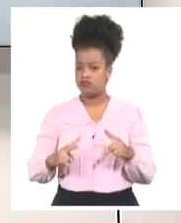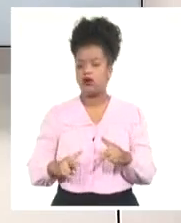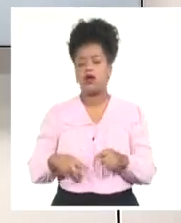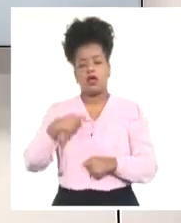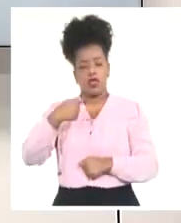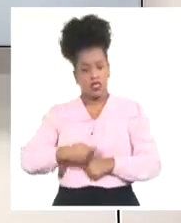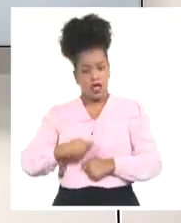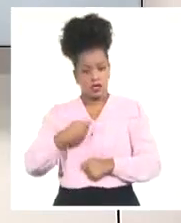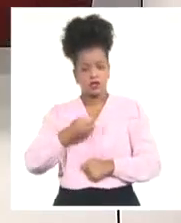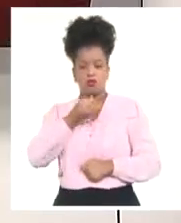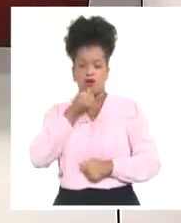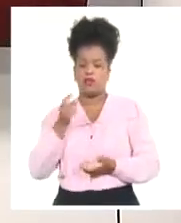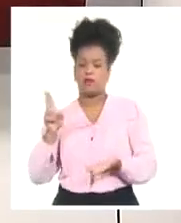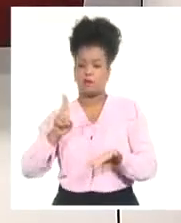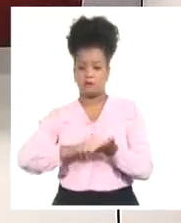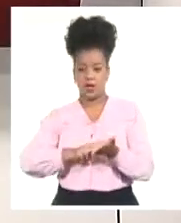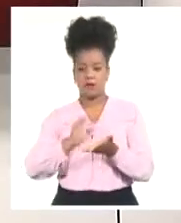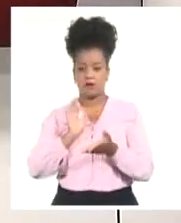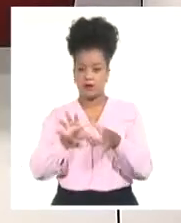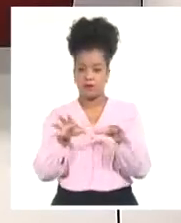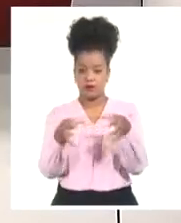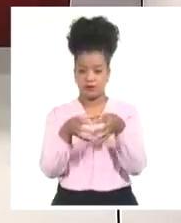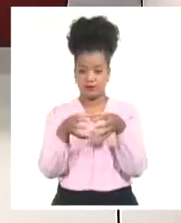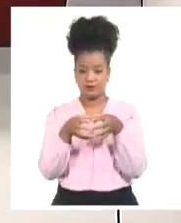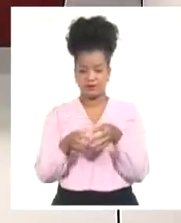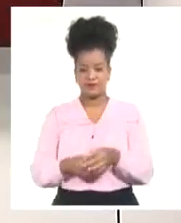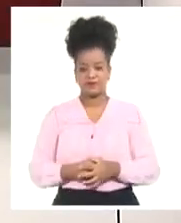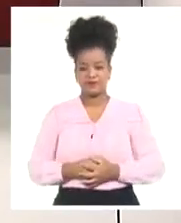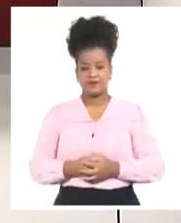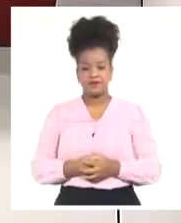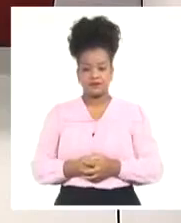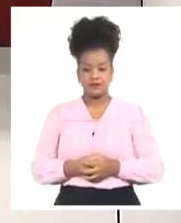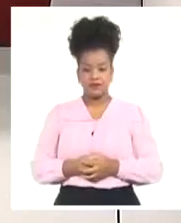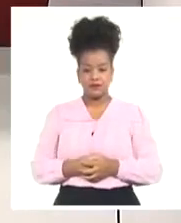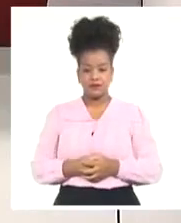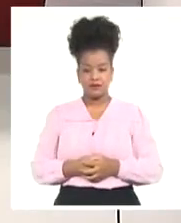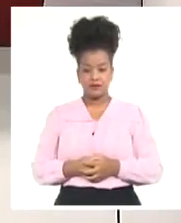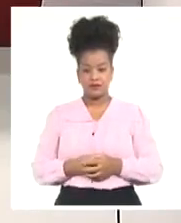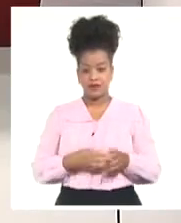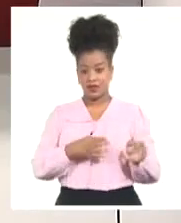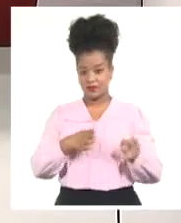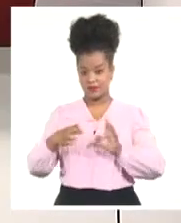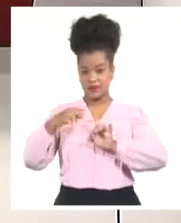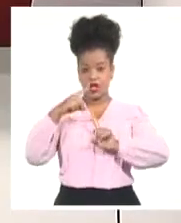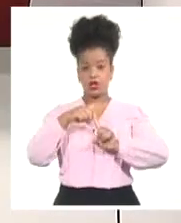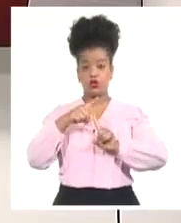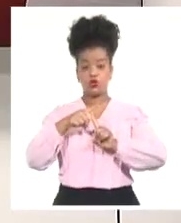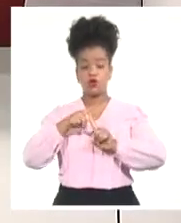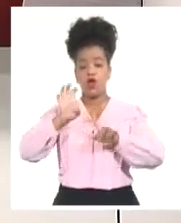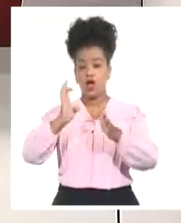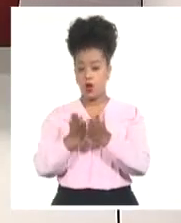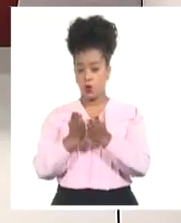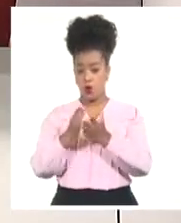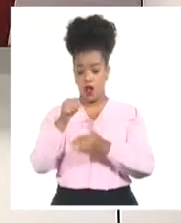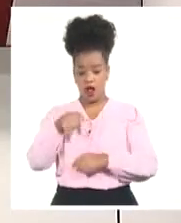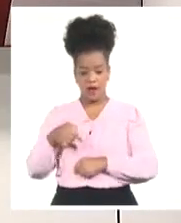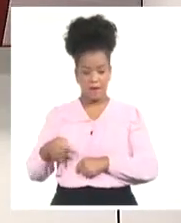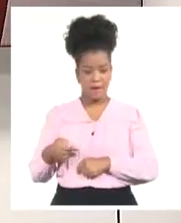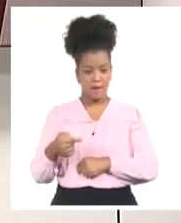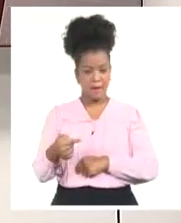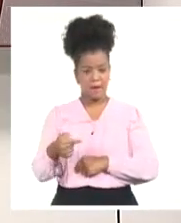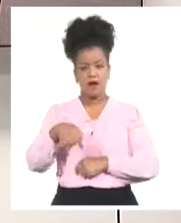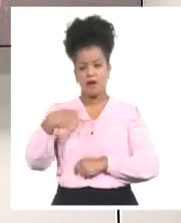a ser miembro pleno de la Confederación. Y la ley de Carlos Leiva de Las Tunas se ha convertido por estos días en el centro